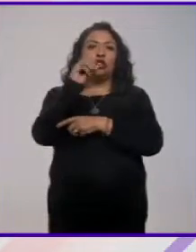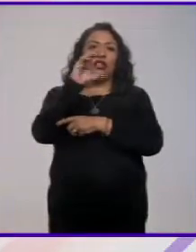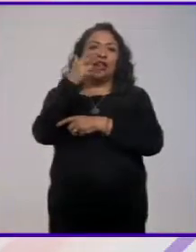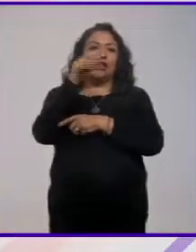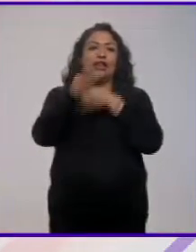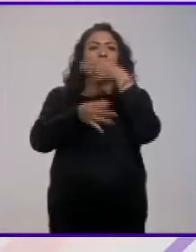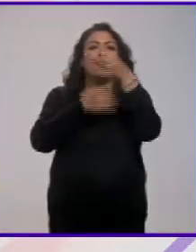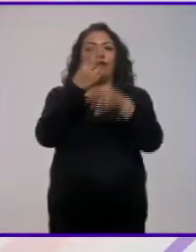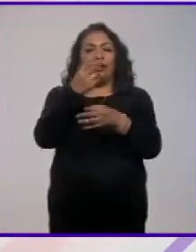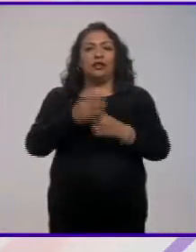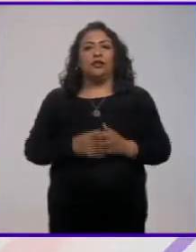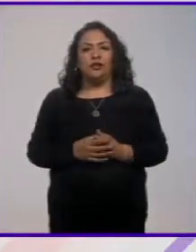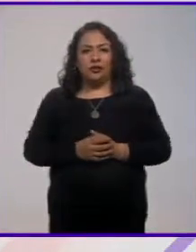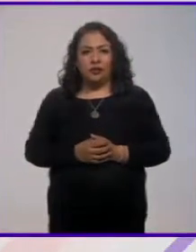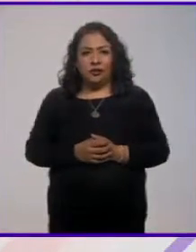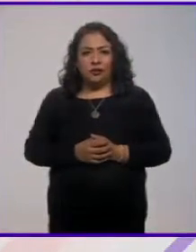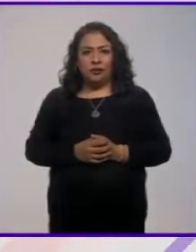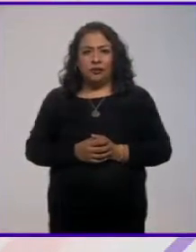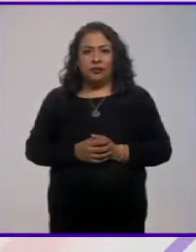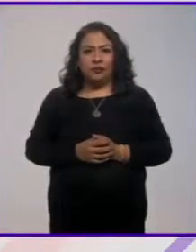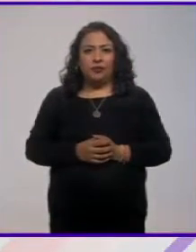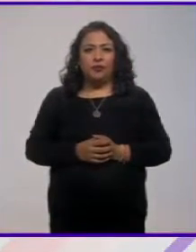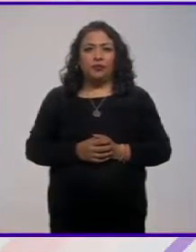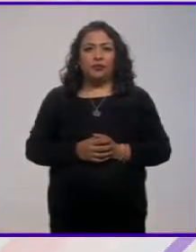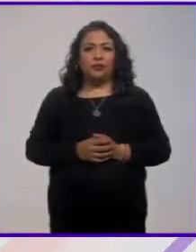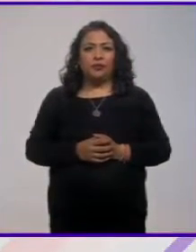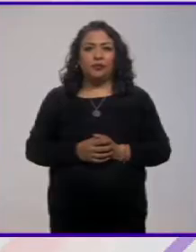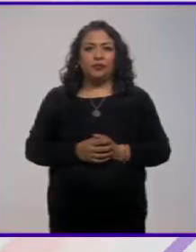Helguera, Noticias 22.